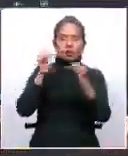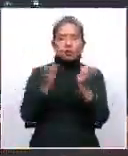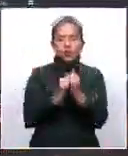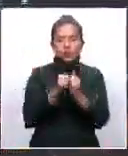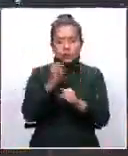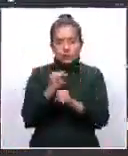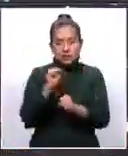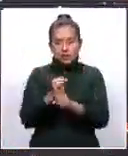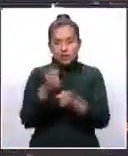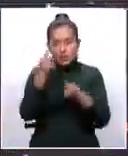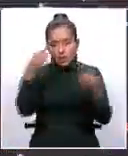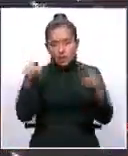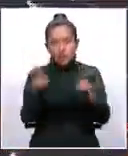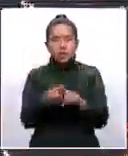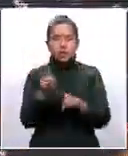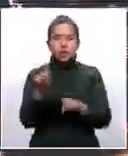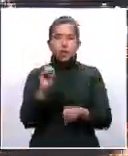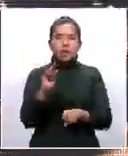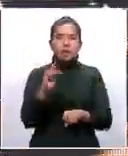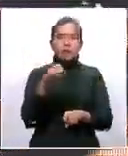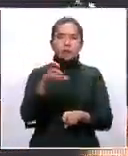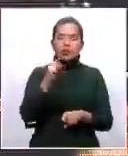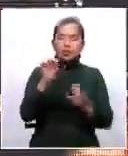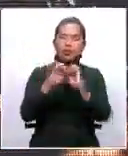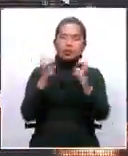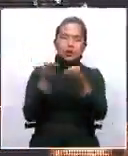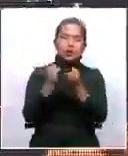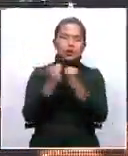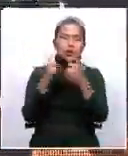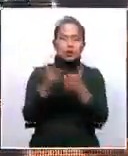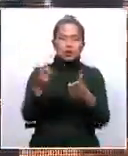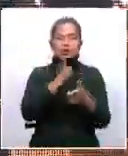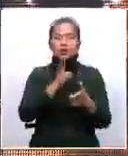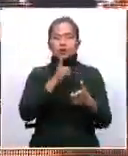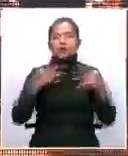conjunta de la mano de las organizaciones sociales de los Ponchos Rojos que se han movilizado.